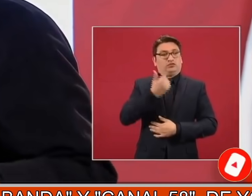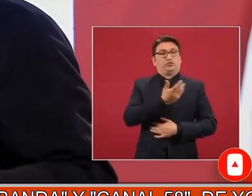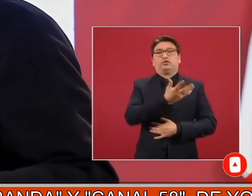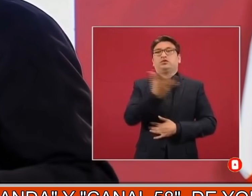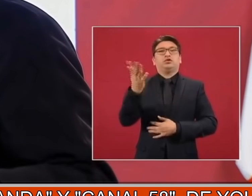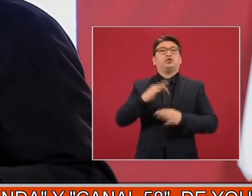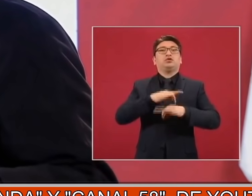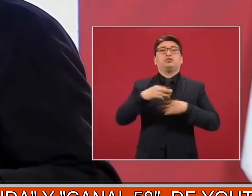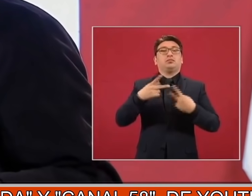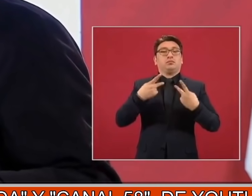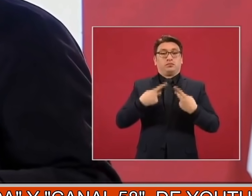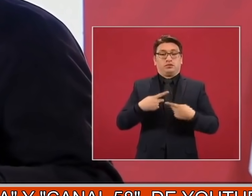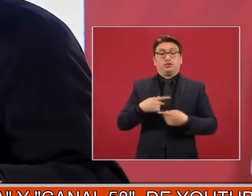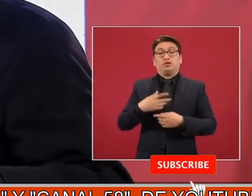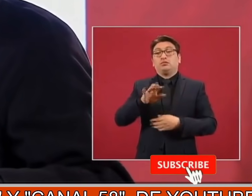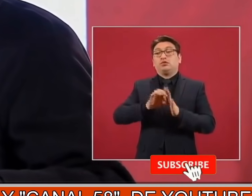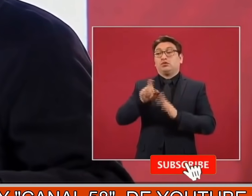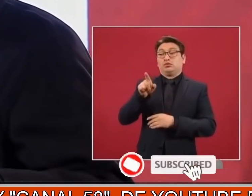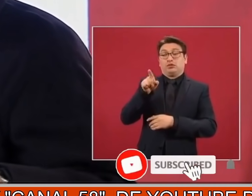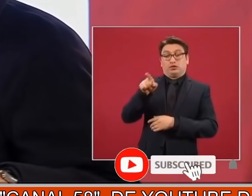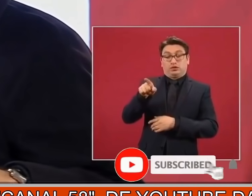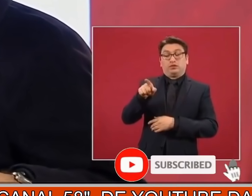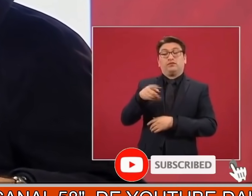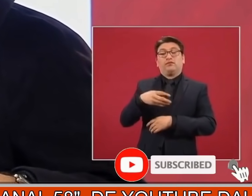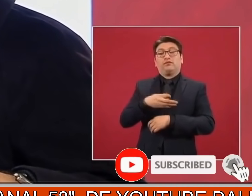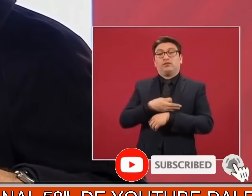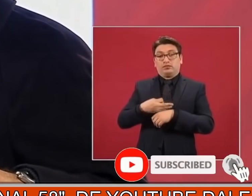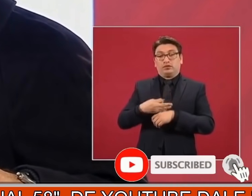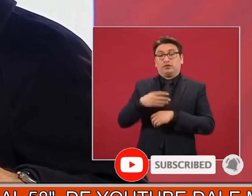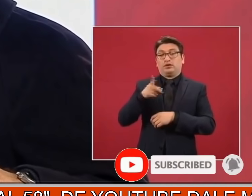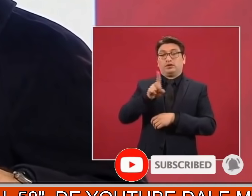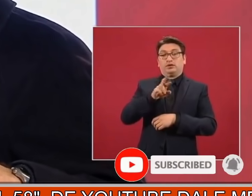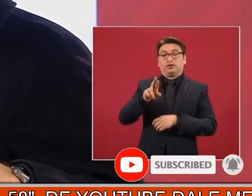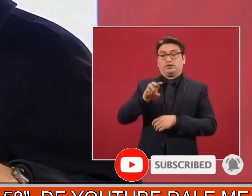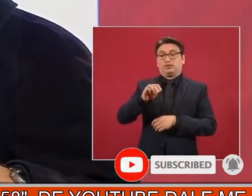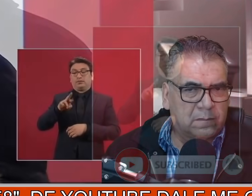familiares del doctor Mireles mi pésame